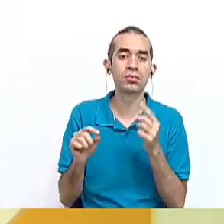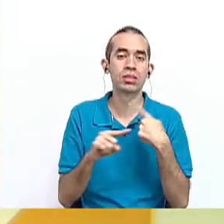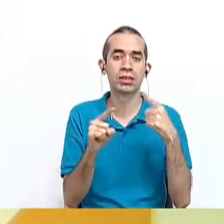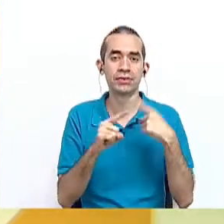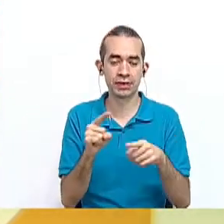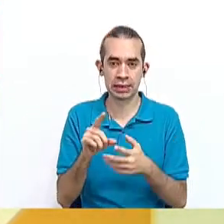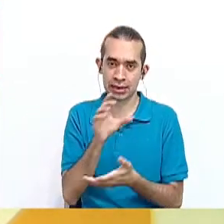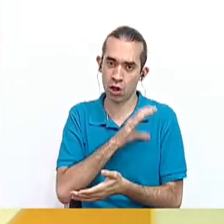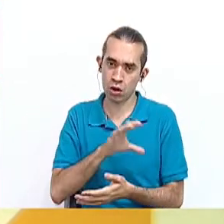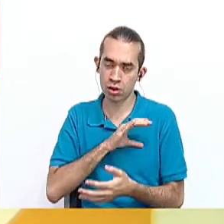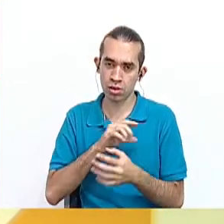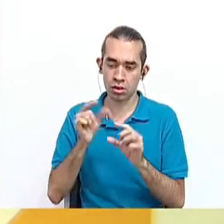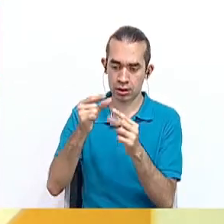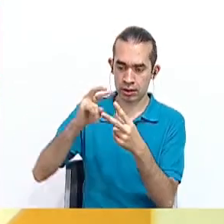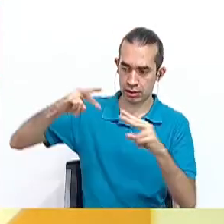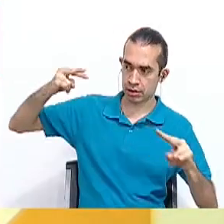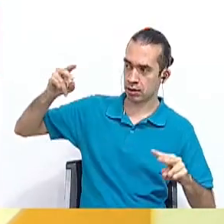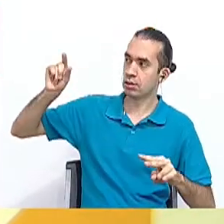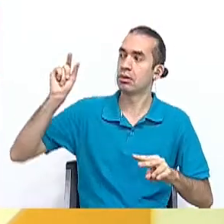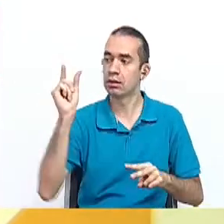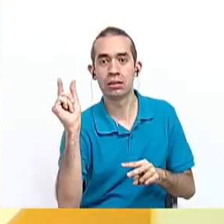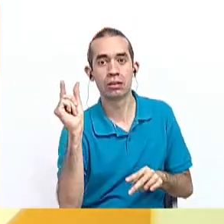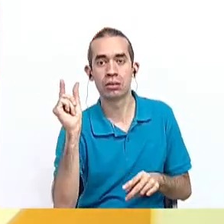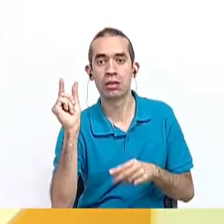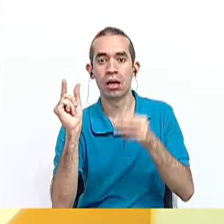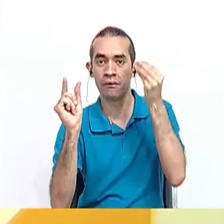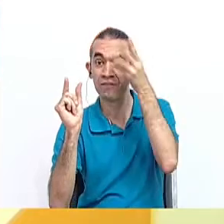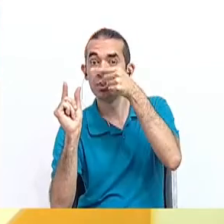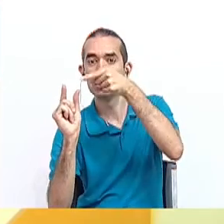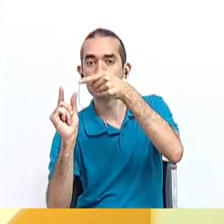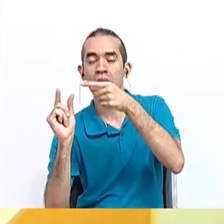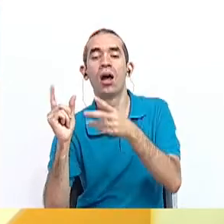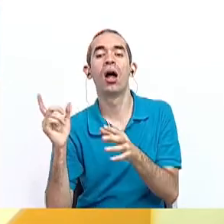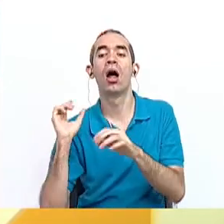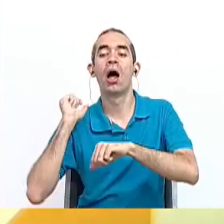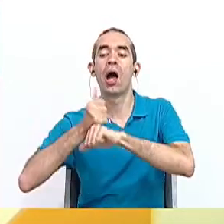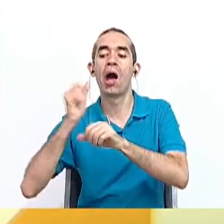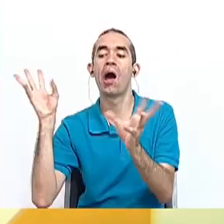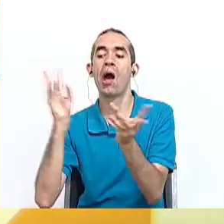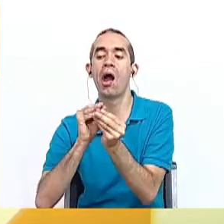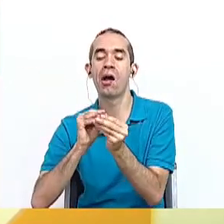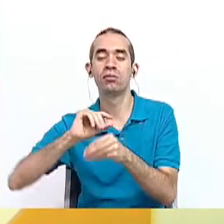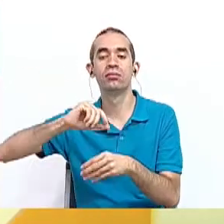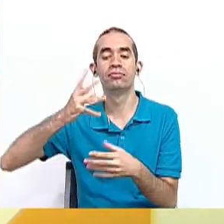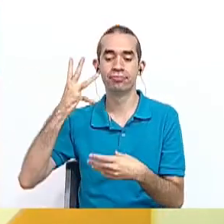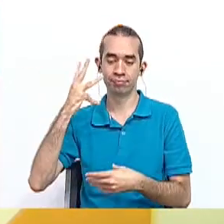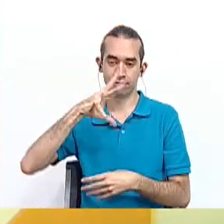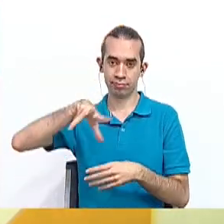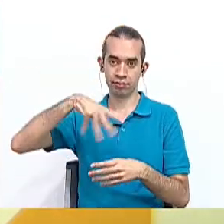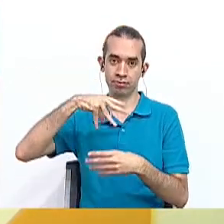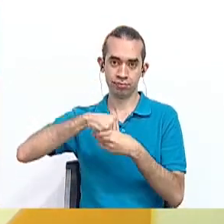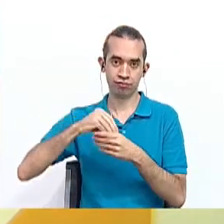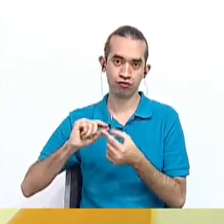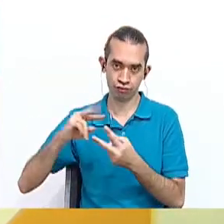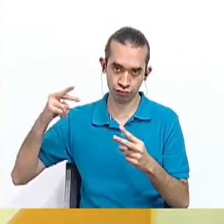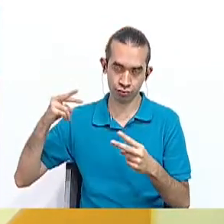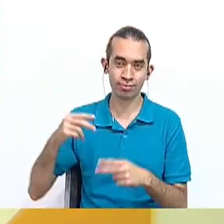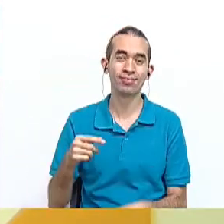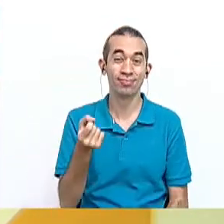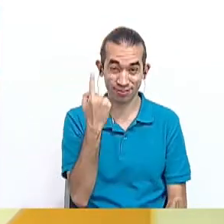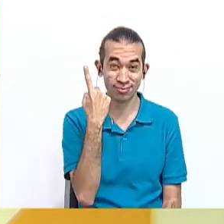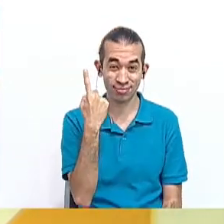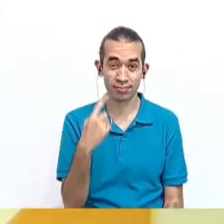condiciones de los genes que nosotros tenemos internamente constituyen el genotipo. Muy bien, vamos captando